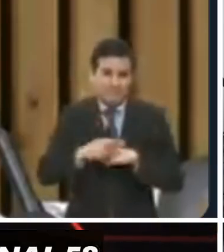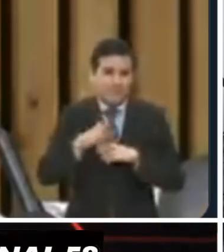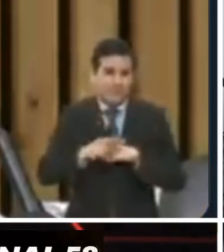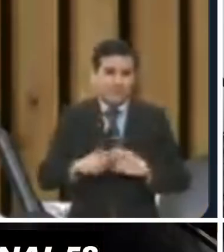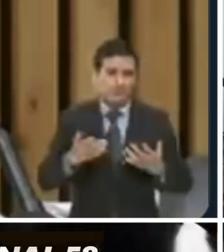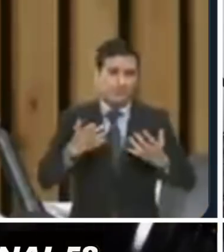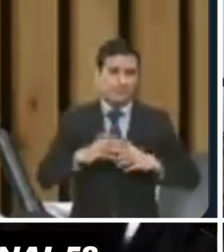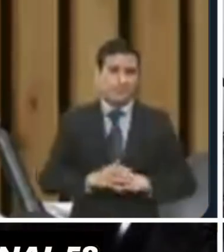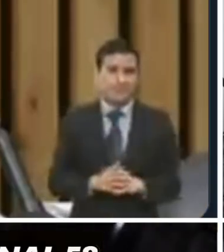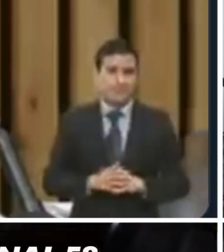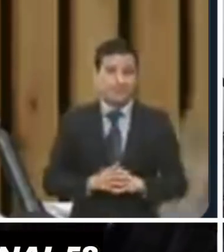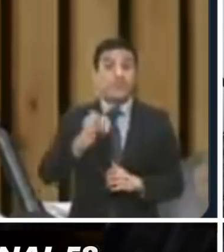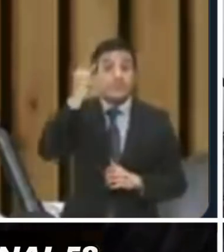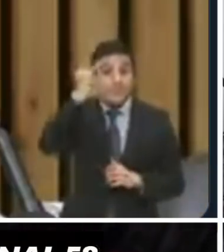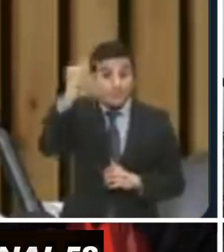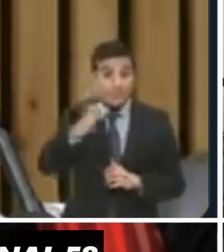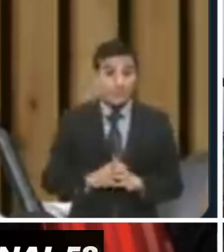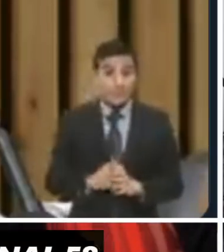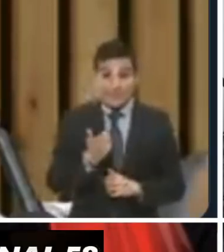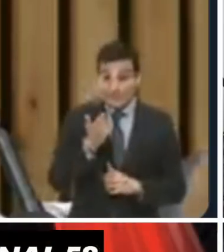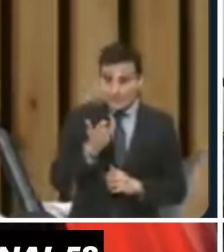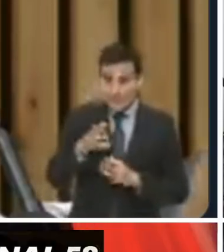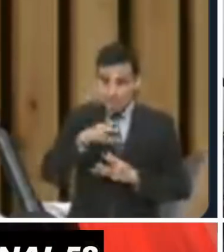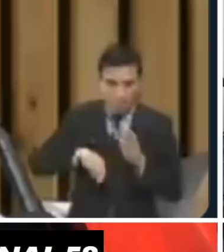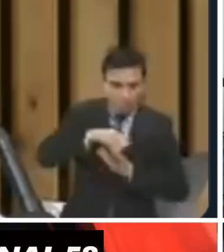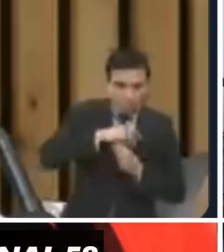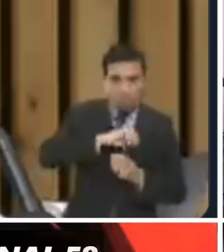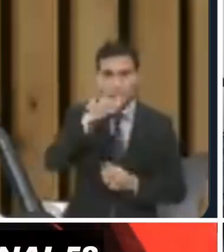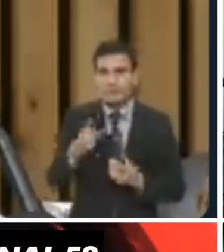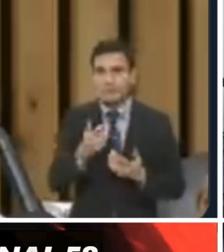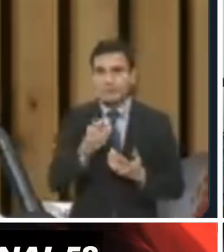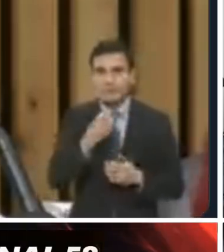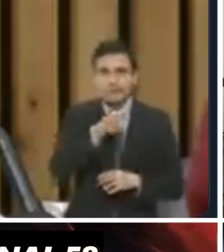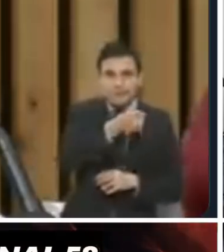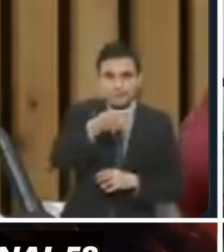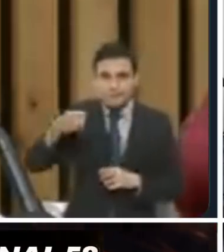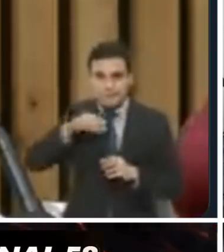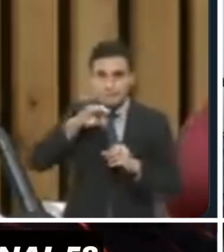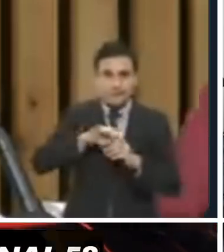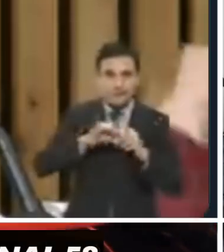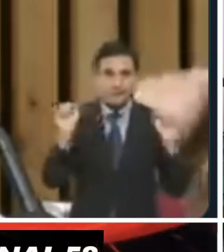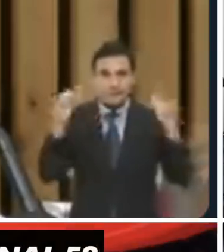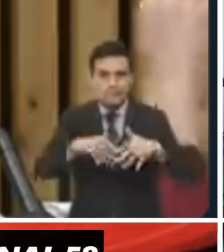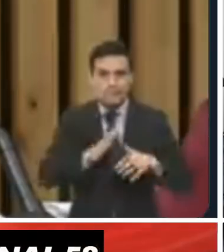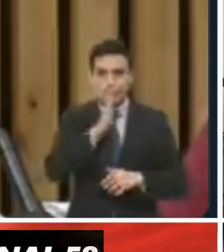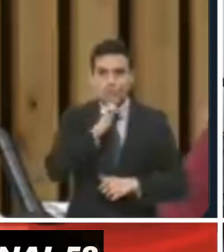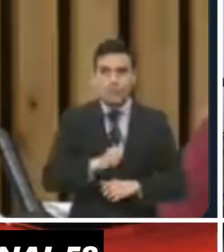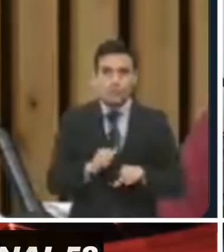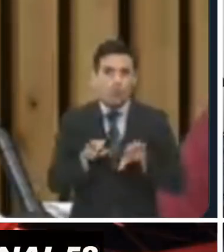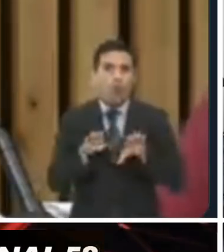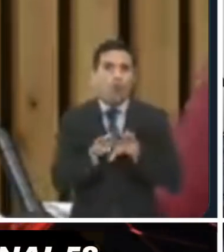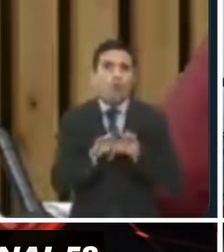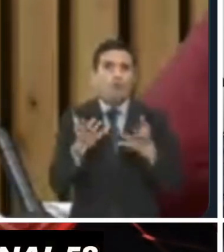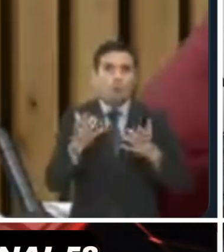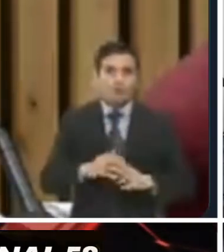pueden hacerse elecciones sin suficiencia presupuestal. No podemos condescender con esa idea. Sería lesivo que